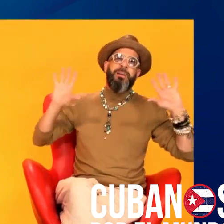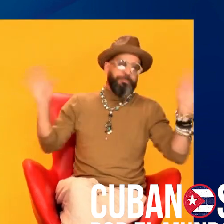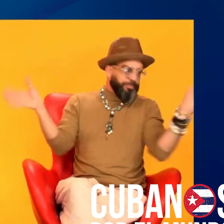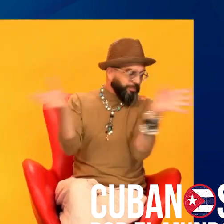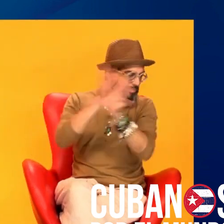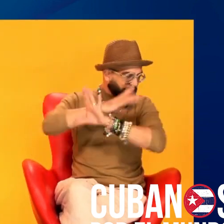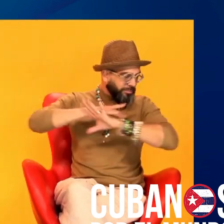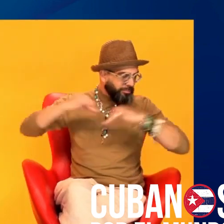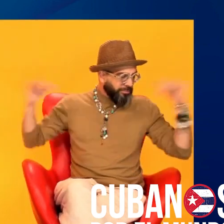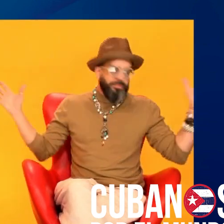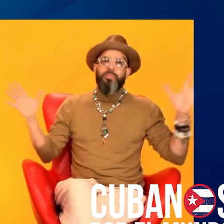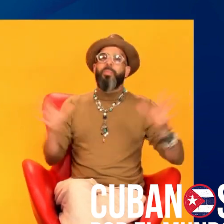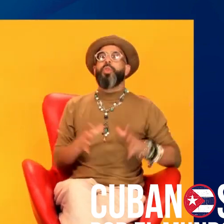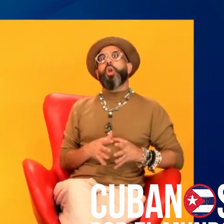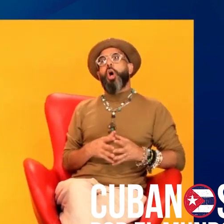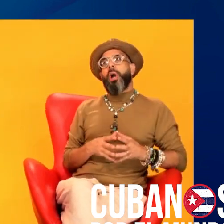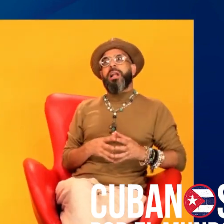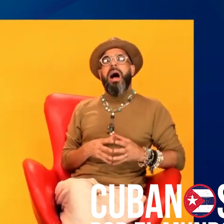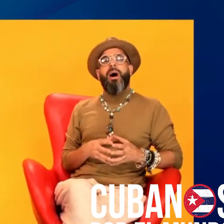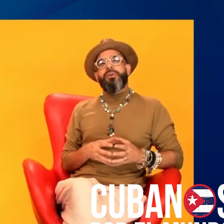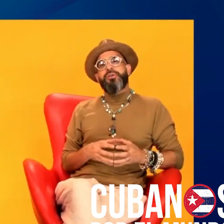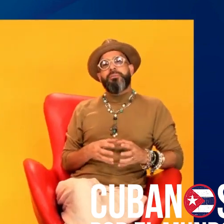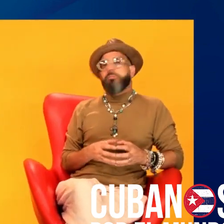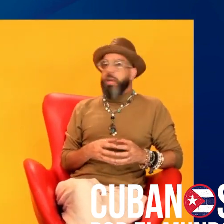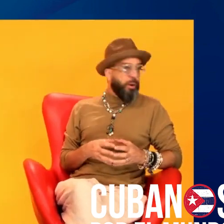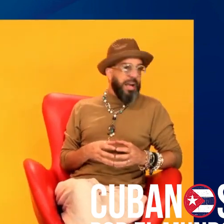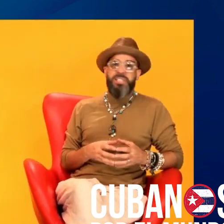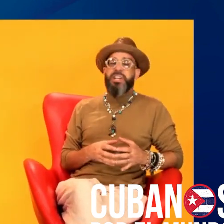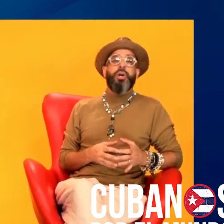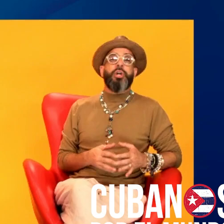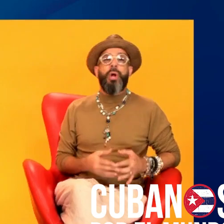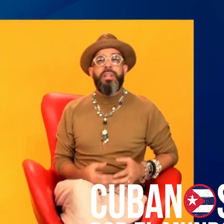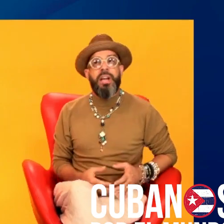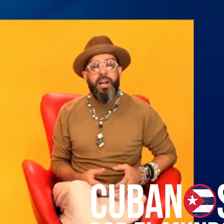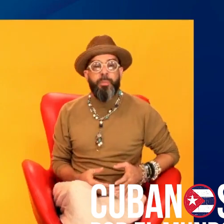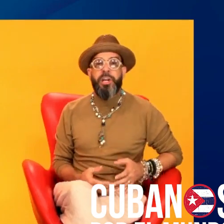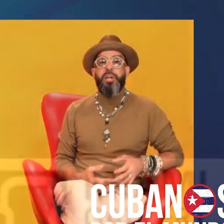evitar todo el caos. Y no es así, no